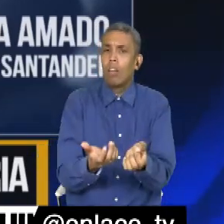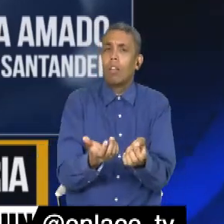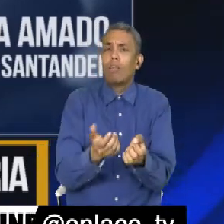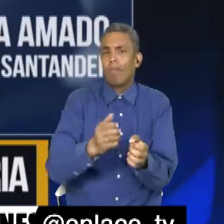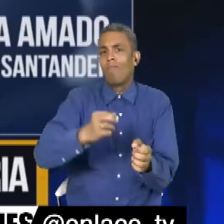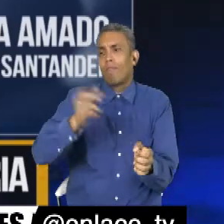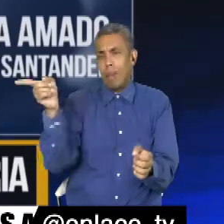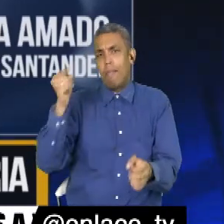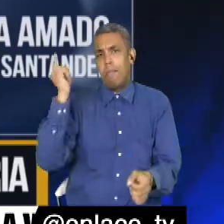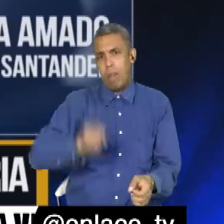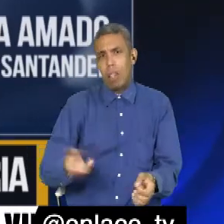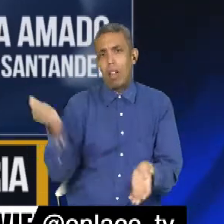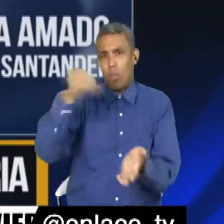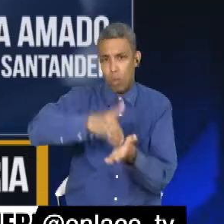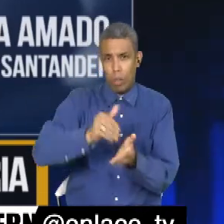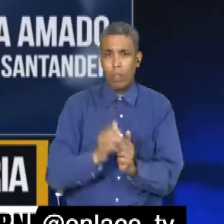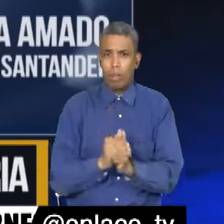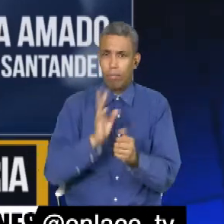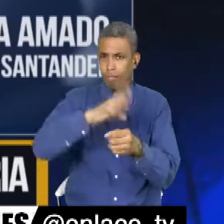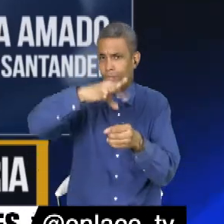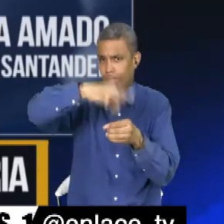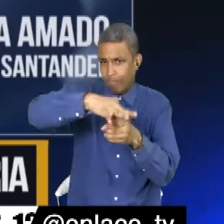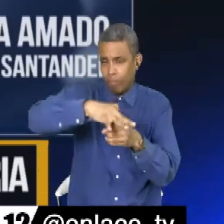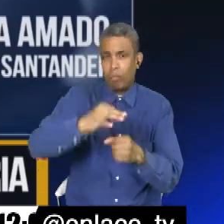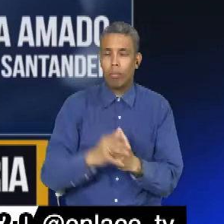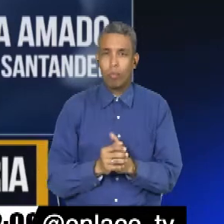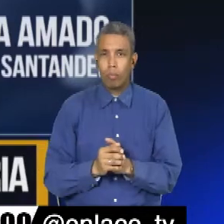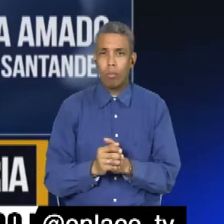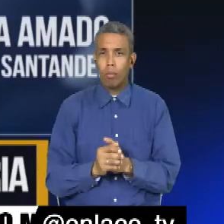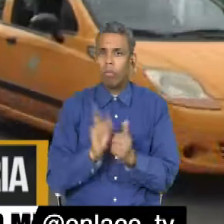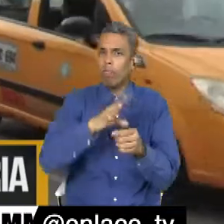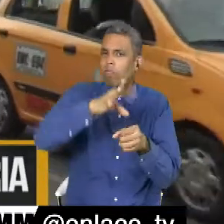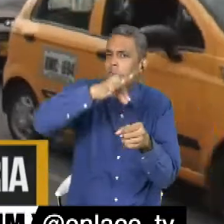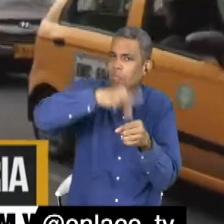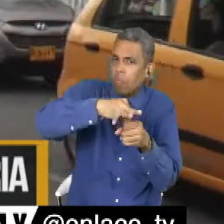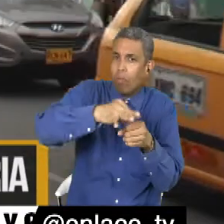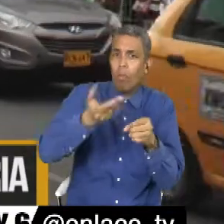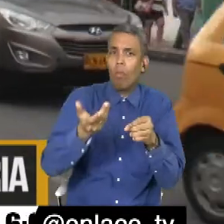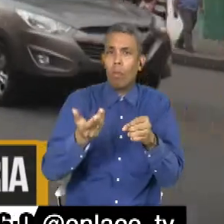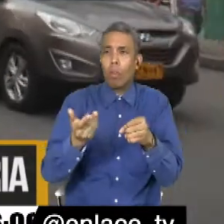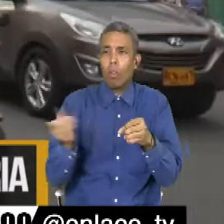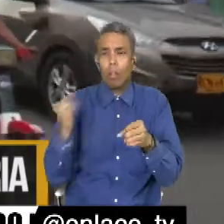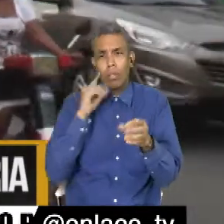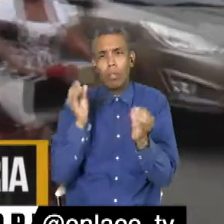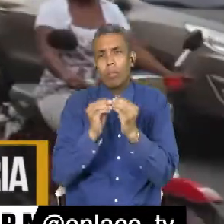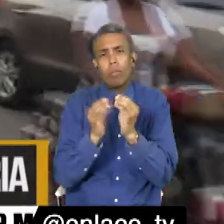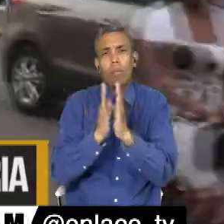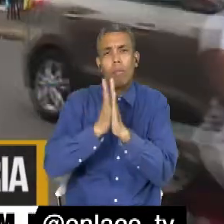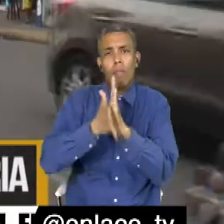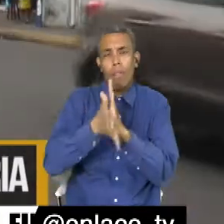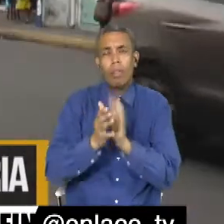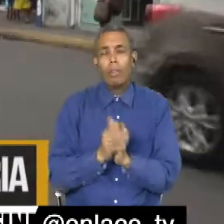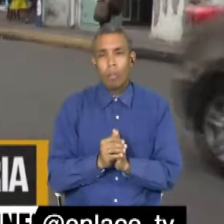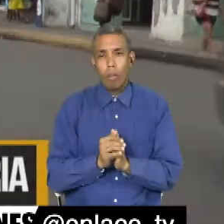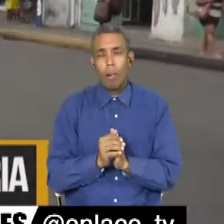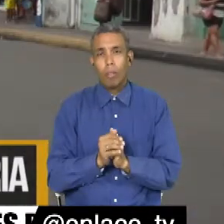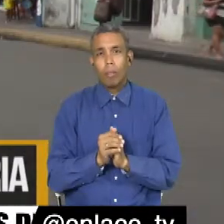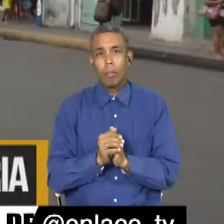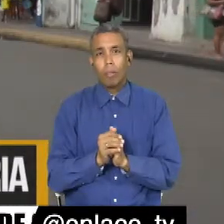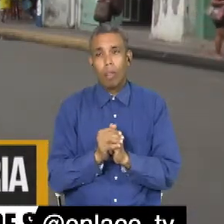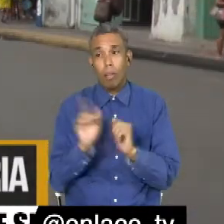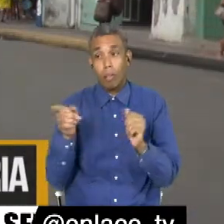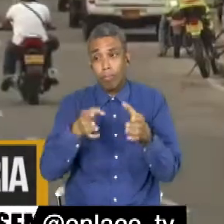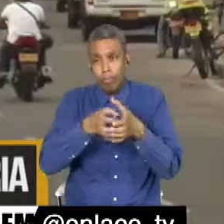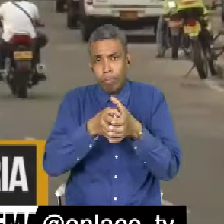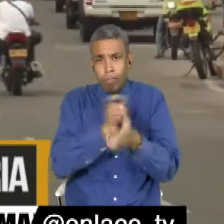pueda estarse interpretando por el mecanismo de participación ciudadana. Manifestó el mandatario de los santandereanos que la organización electoral es responsable